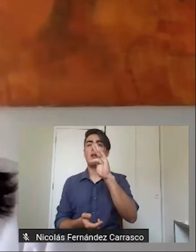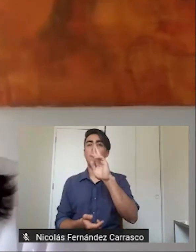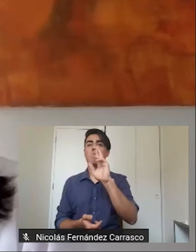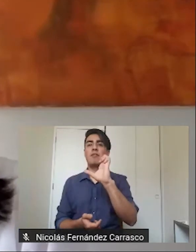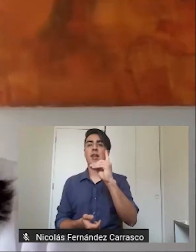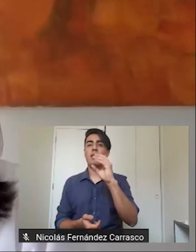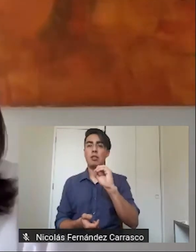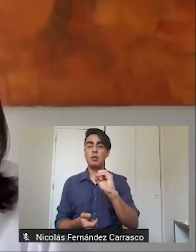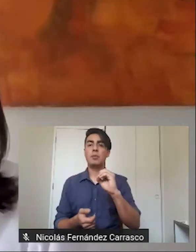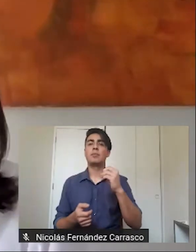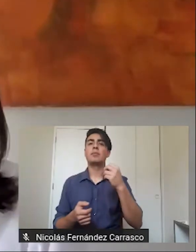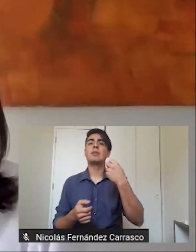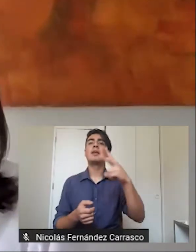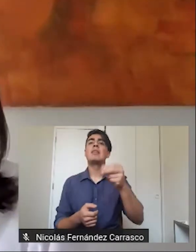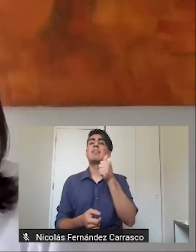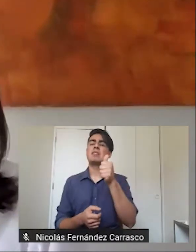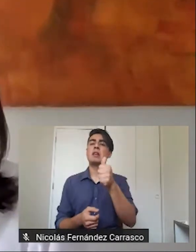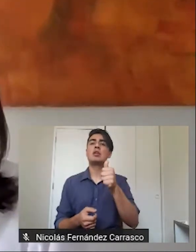difficult for us.